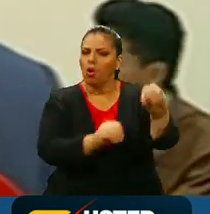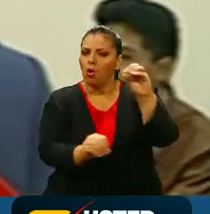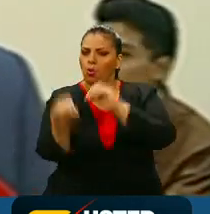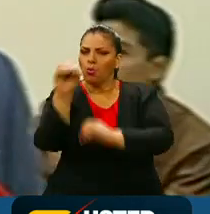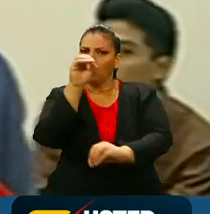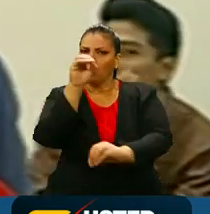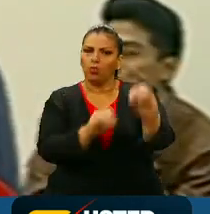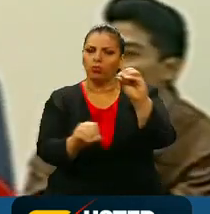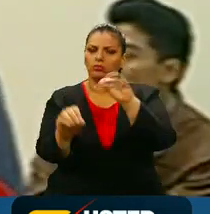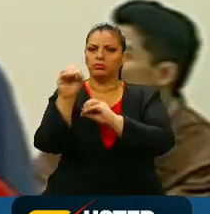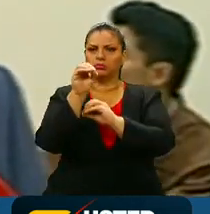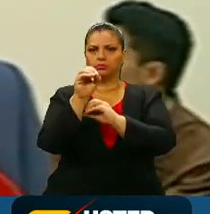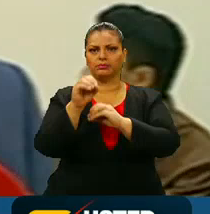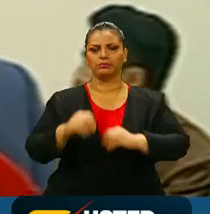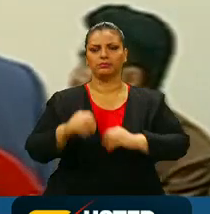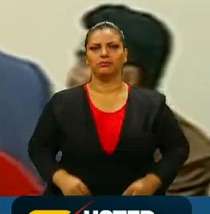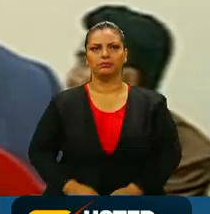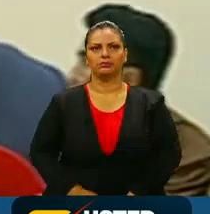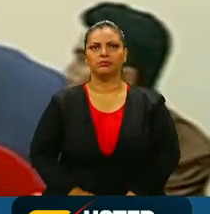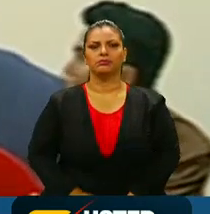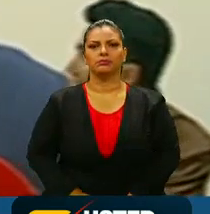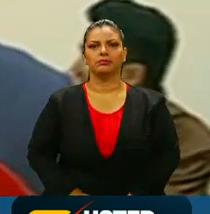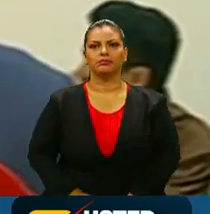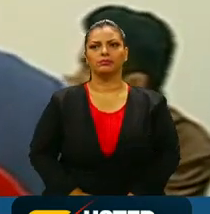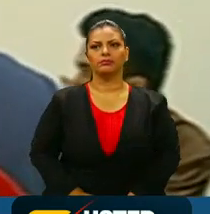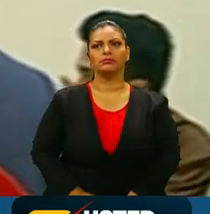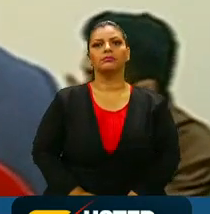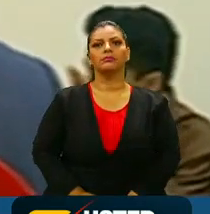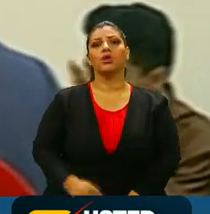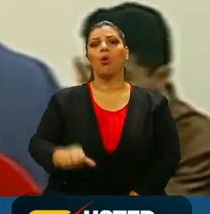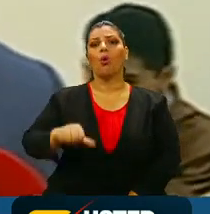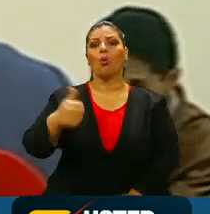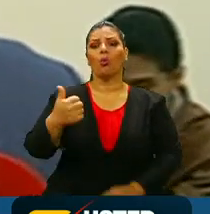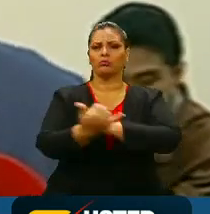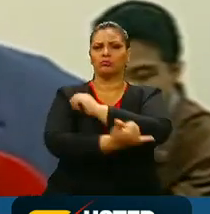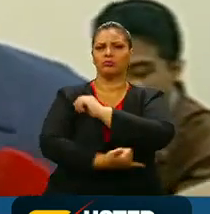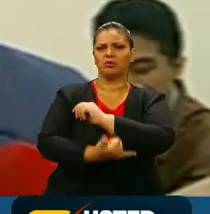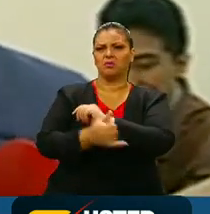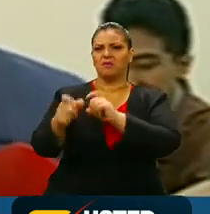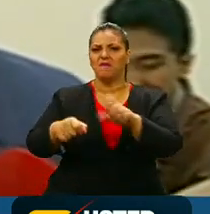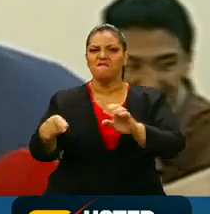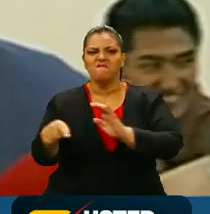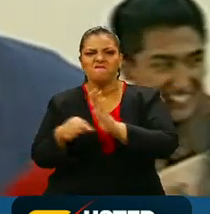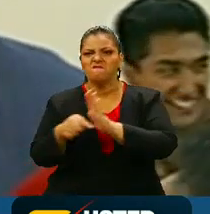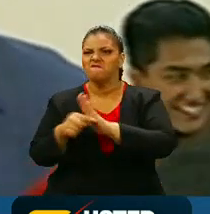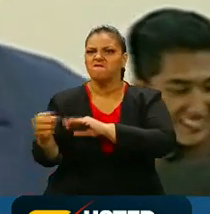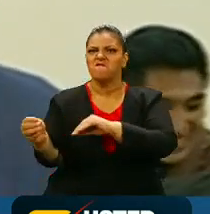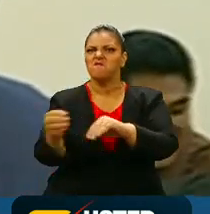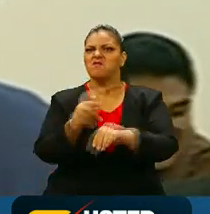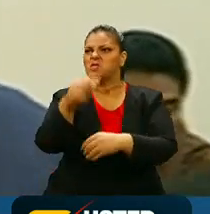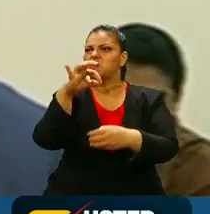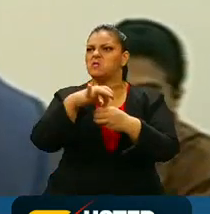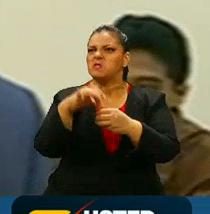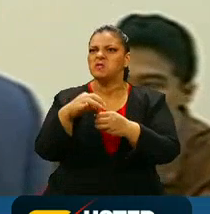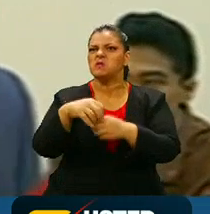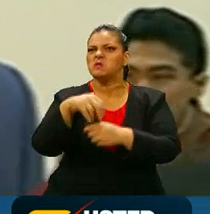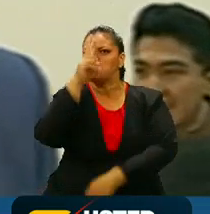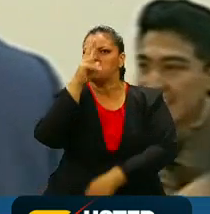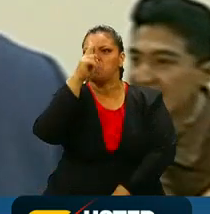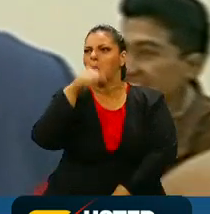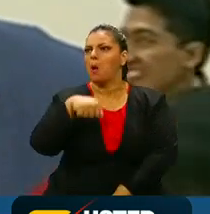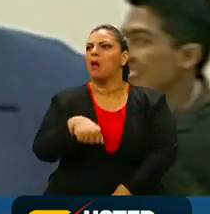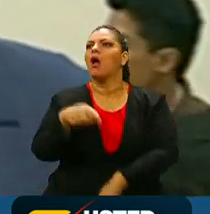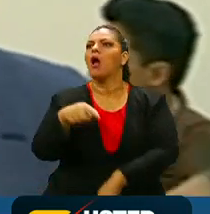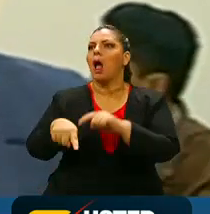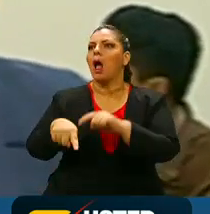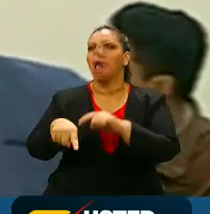guión que ya se han aplicado en otros países para buscar desestabilización. Eso debe ser rechazado profundamente. Ingeniero Glass, bueno, esto debe ser una fiesta